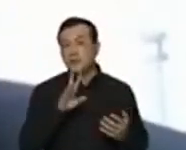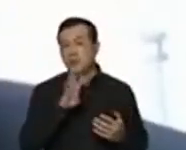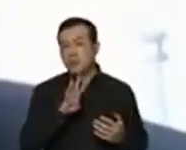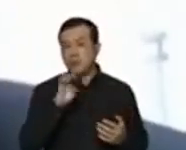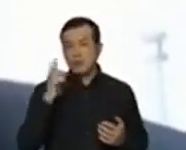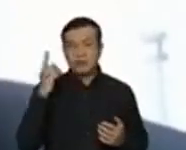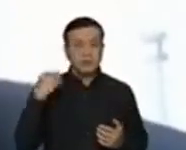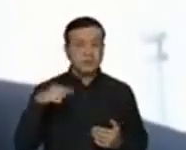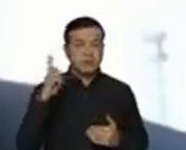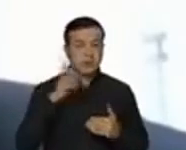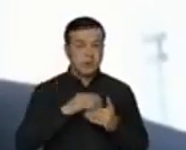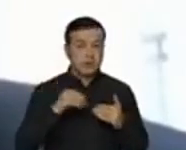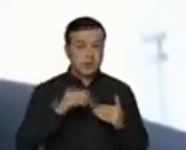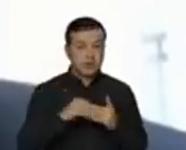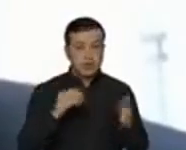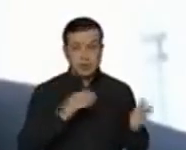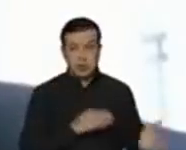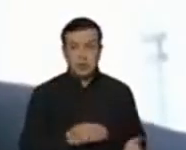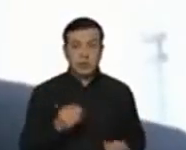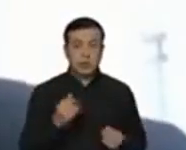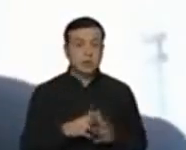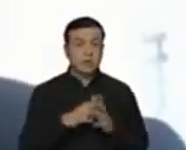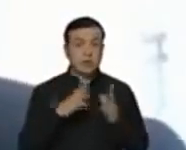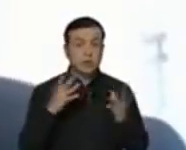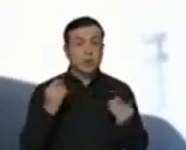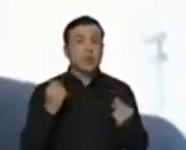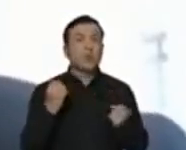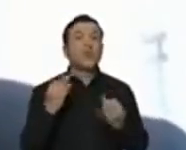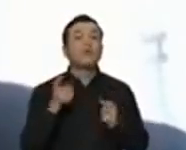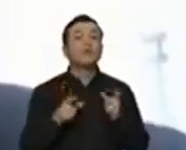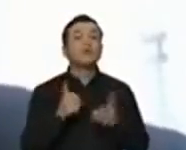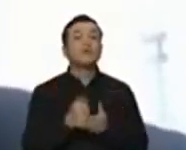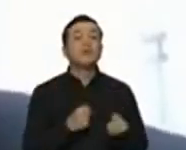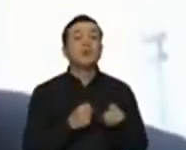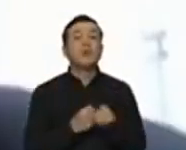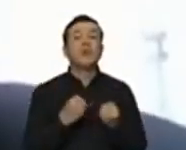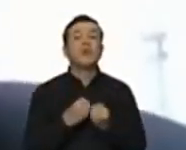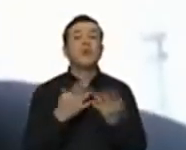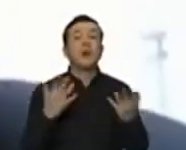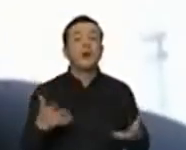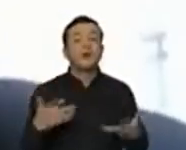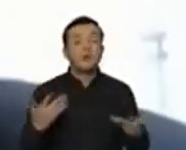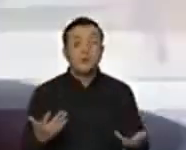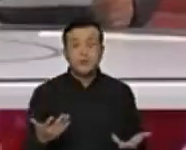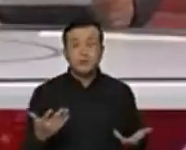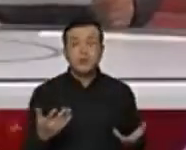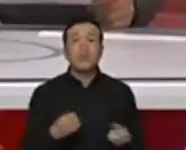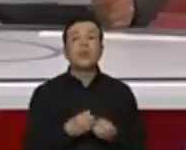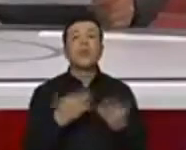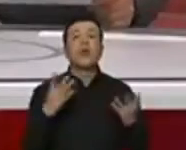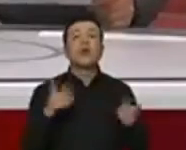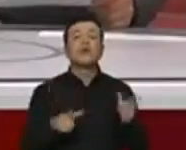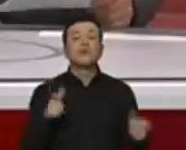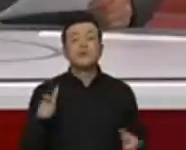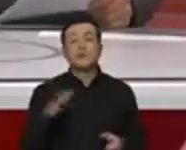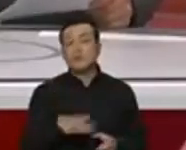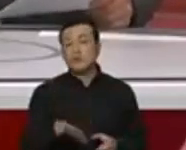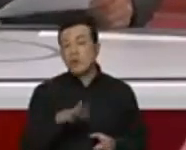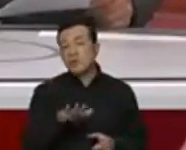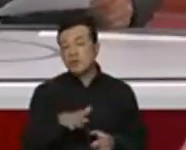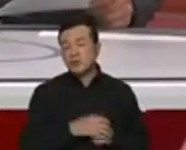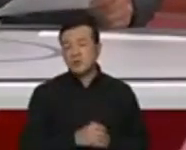millones de dólares, que sí son un valor importante ¿De cuántos también beneficiarios en la hablamos? misma pandemia. ¿Perdón? ¿De cuántos beneficiarios estamos